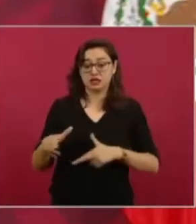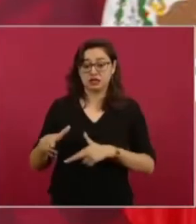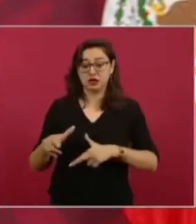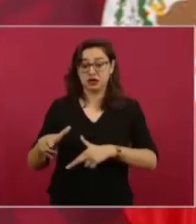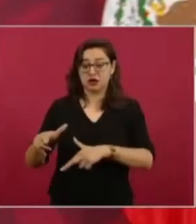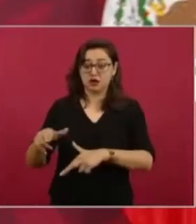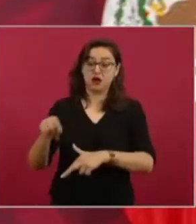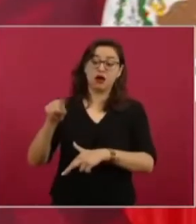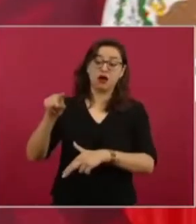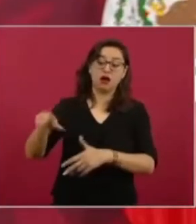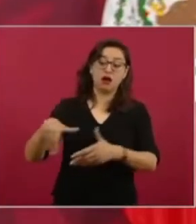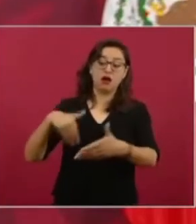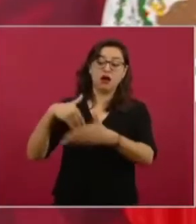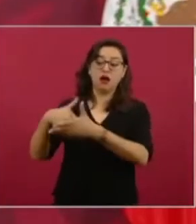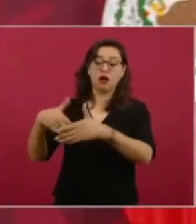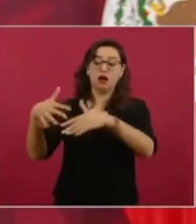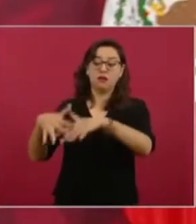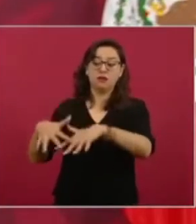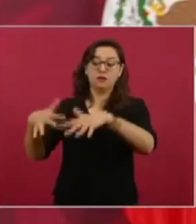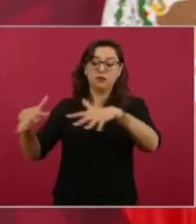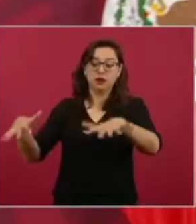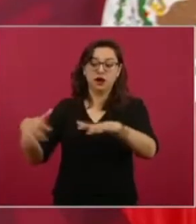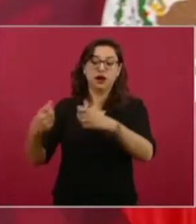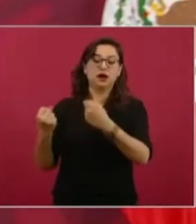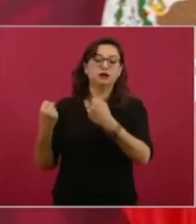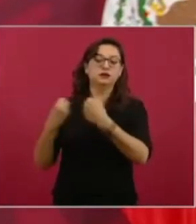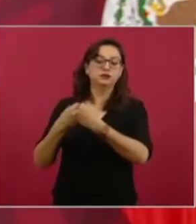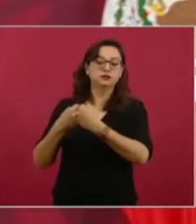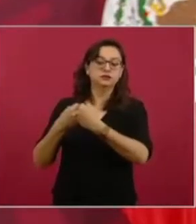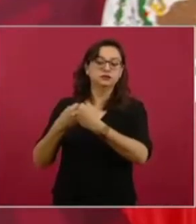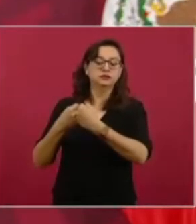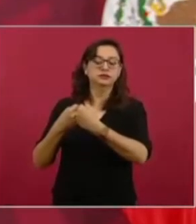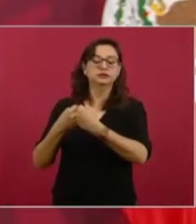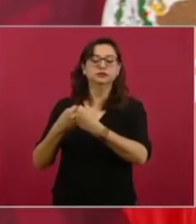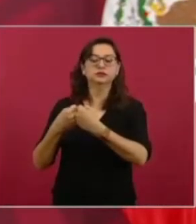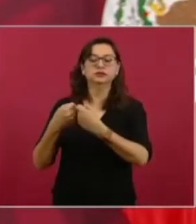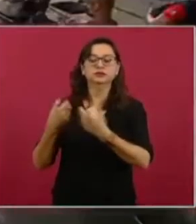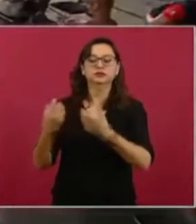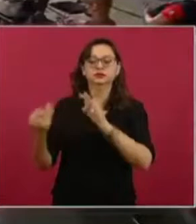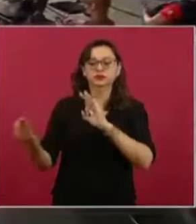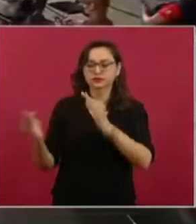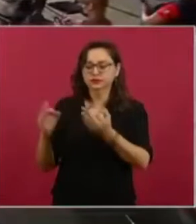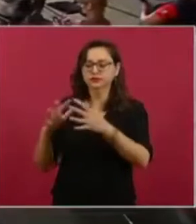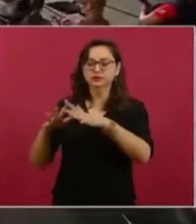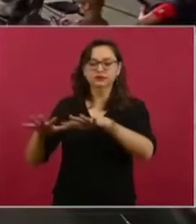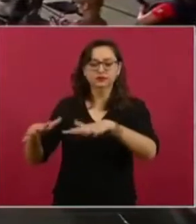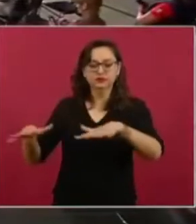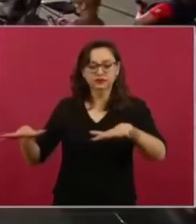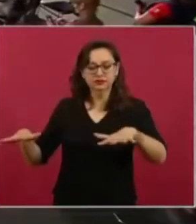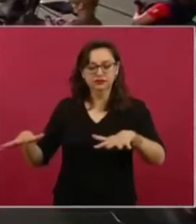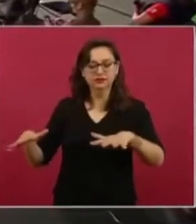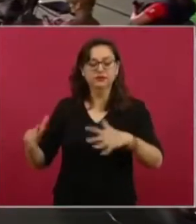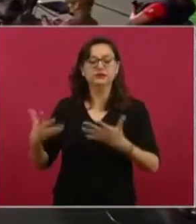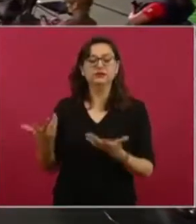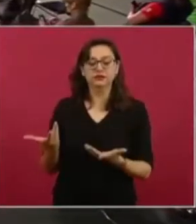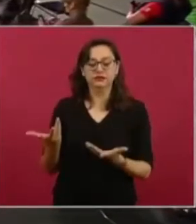Y ahí, en frontera, en las costas del Golfo,